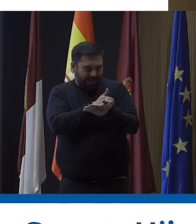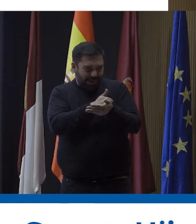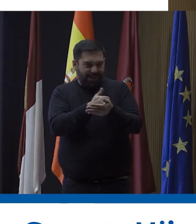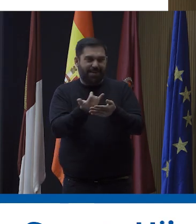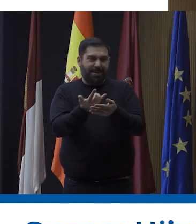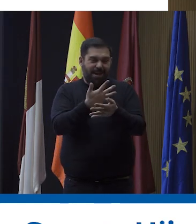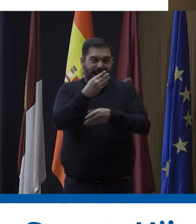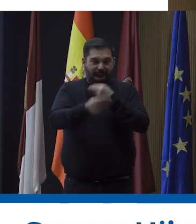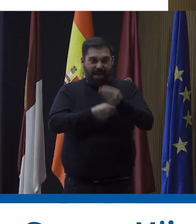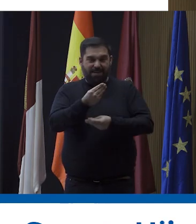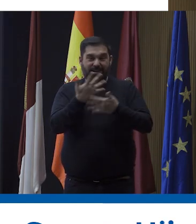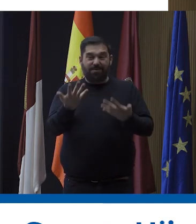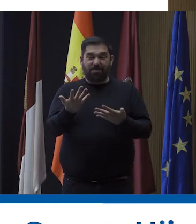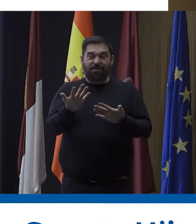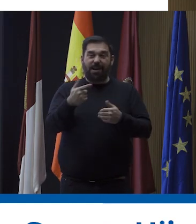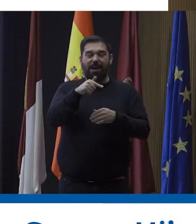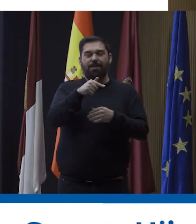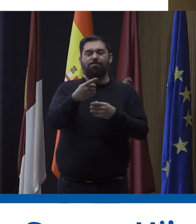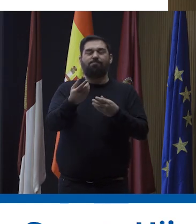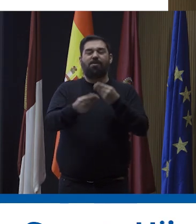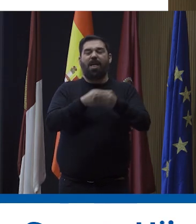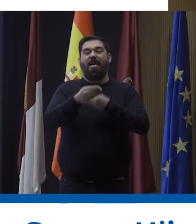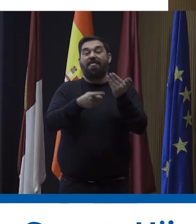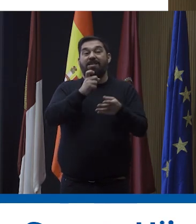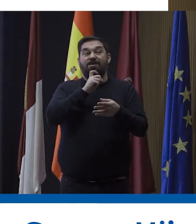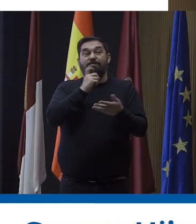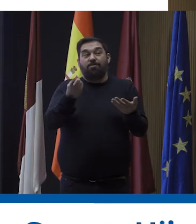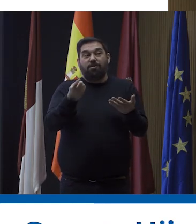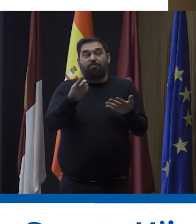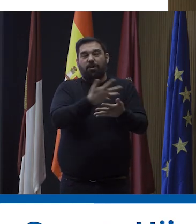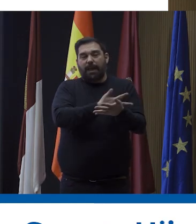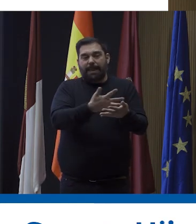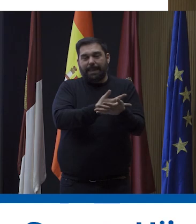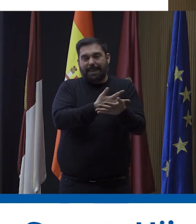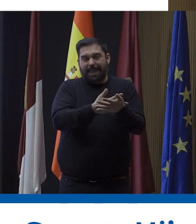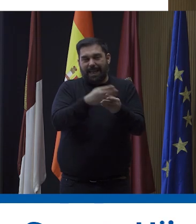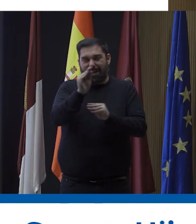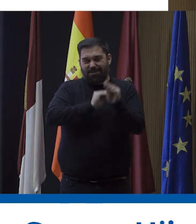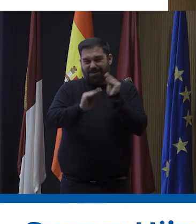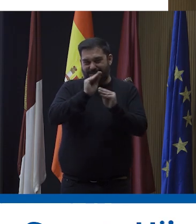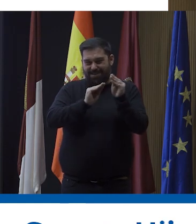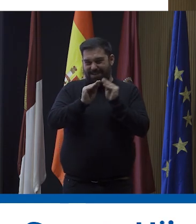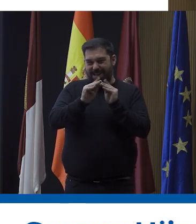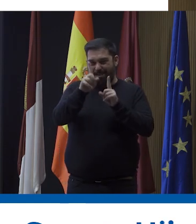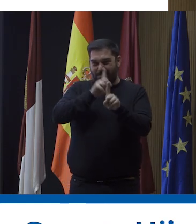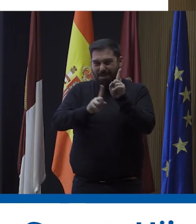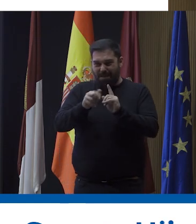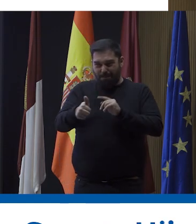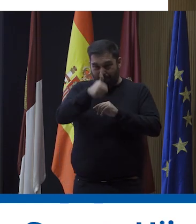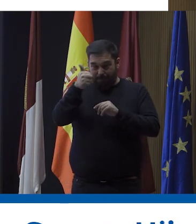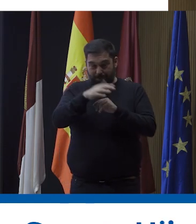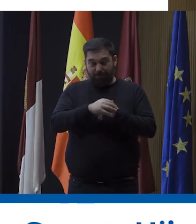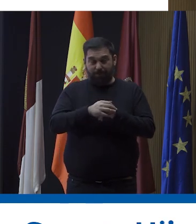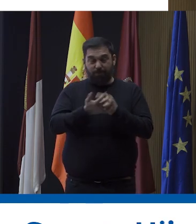mediante distintas maneras de obtener la parte que más repara, ¿vale? Para por ejemplo, los pacientes que tienen